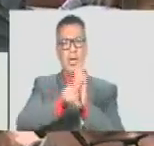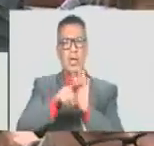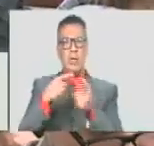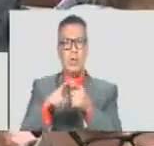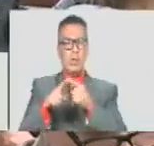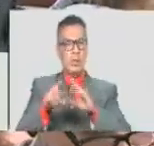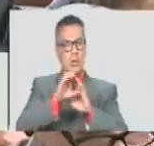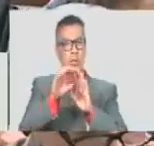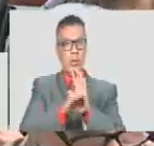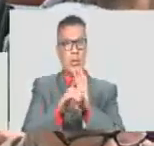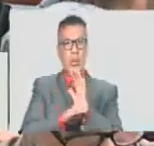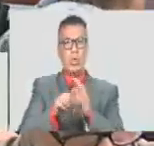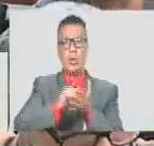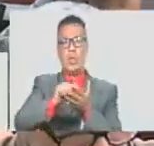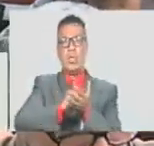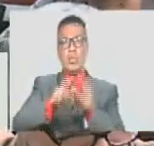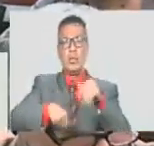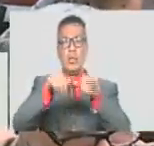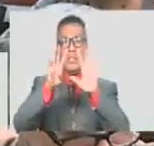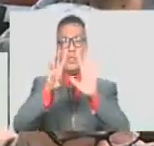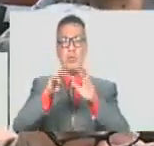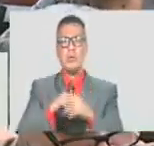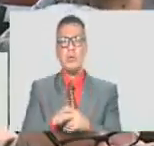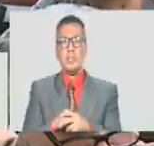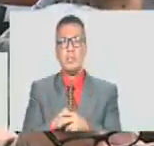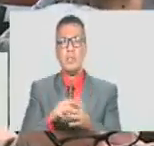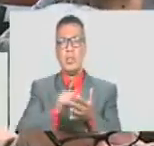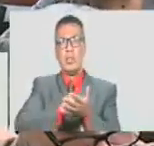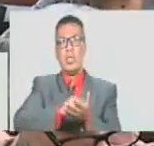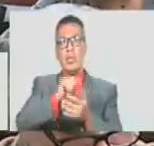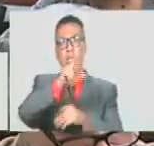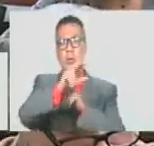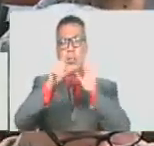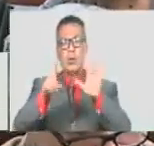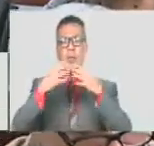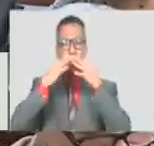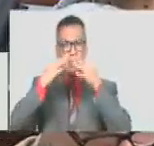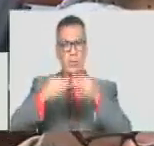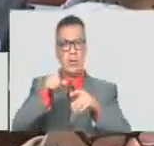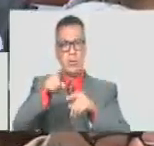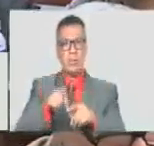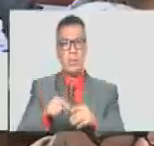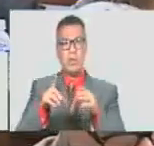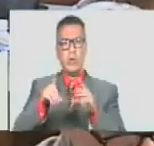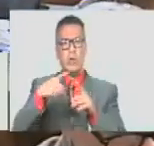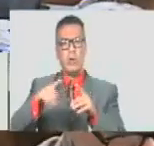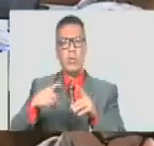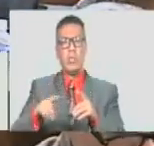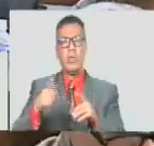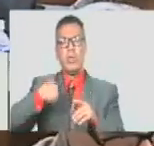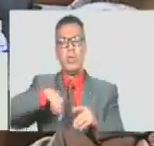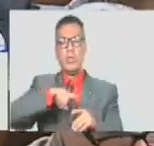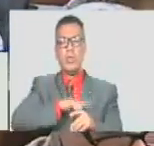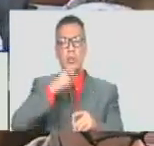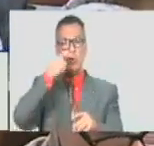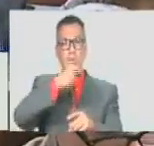preceptos constitucionales del artículo 19 hasta el artículo 36, donde garantiza todo derecho a nuestro